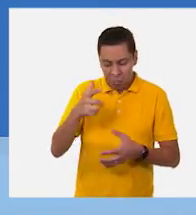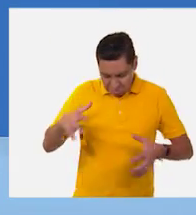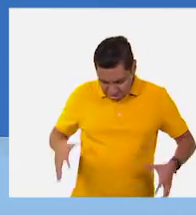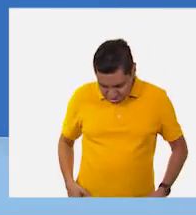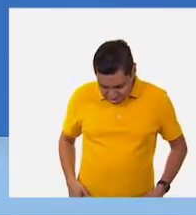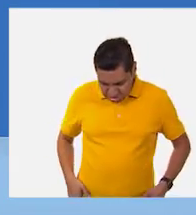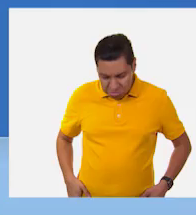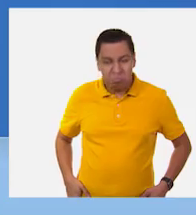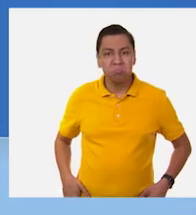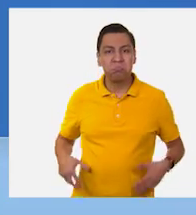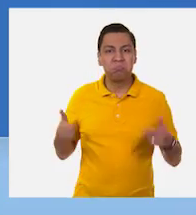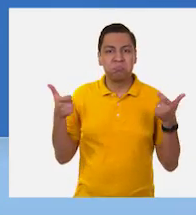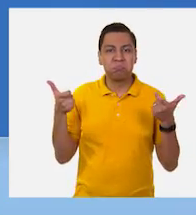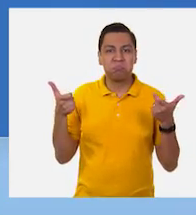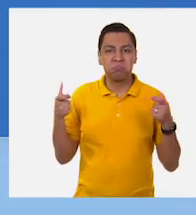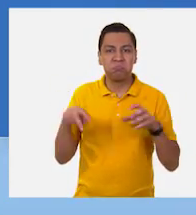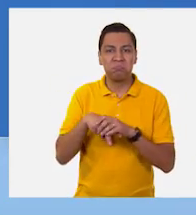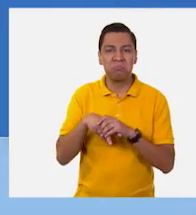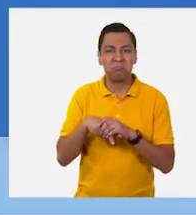un centavo.